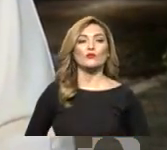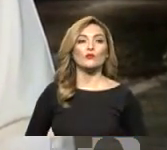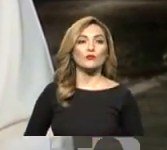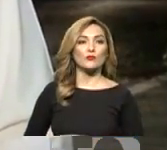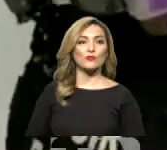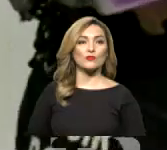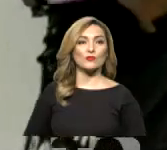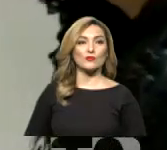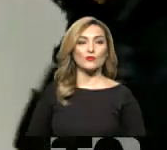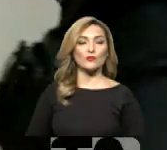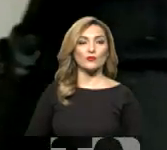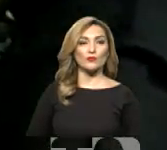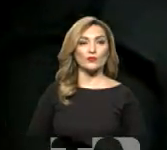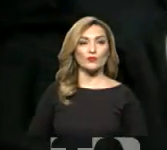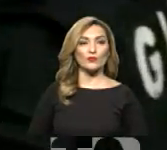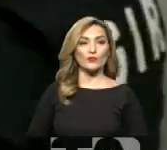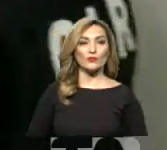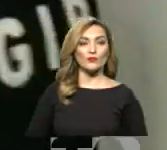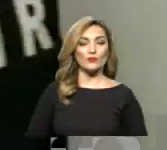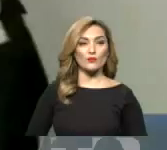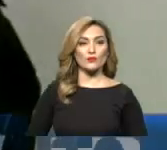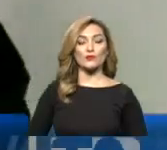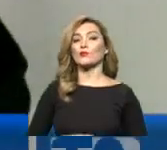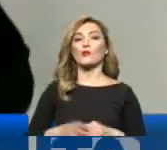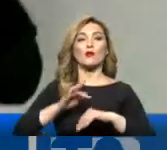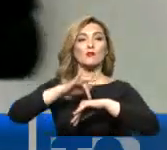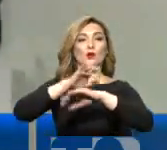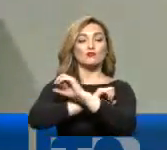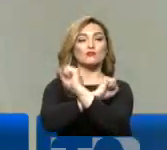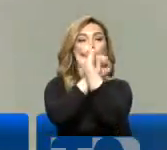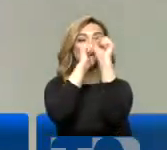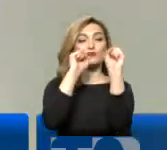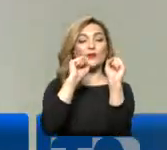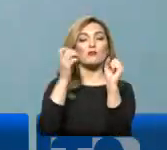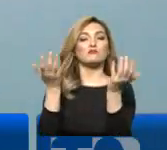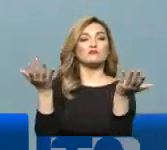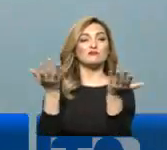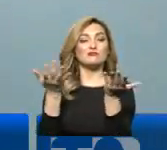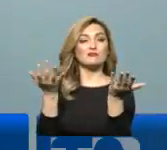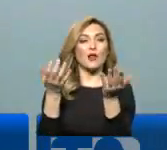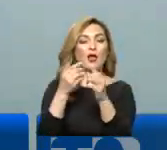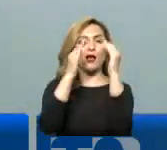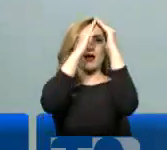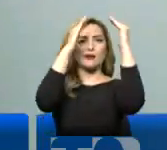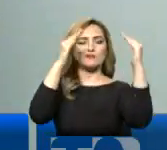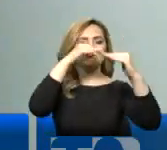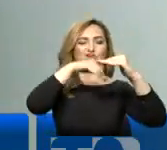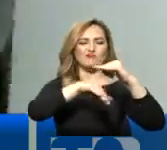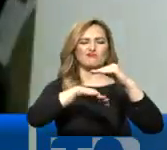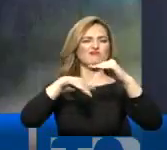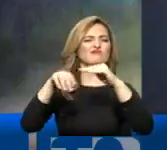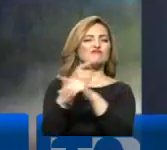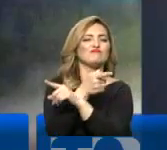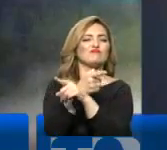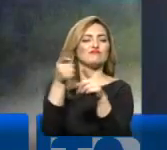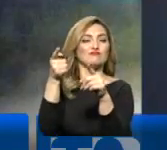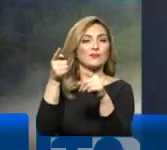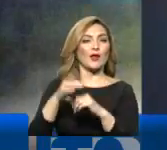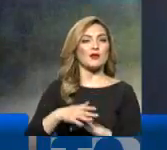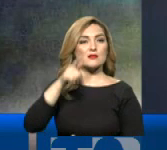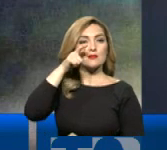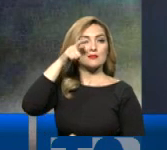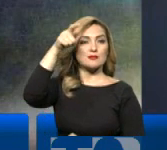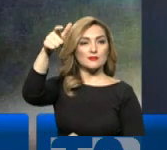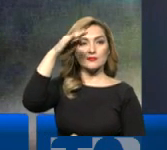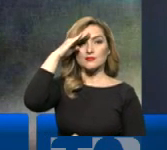Veamos. Fue nuevamente en horas de la madrugada, pero esta vez con blancos diferentes. La fuerza de tarea de la Fiscalía General